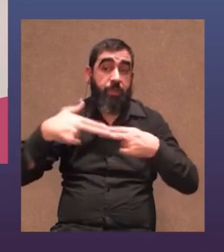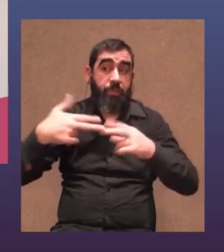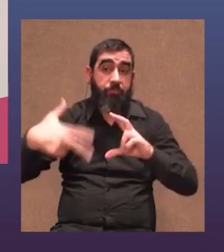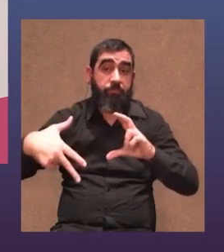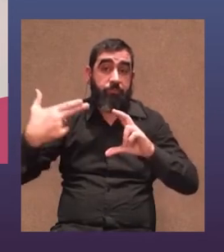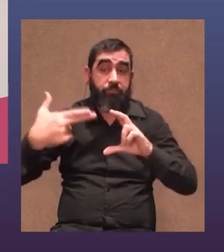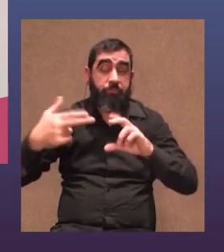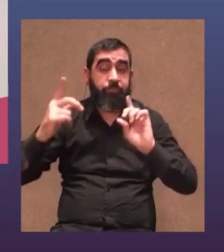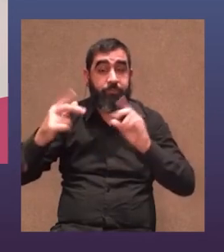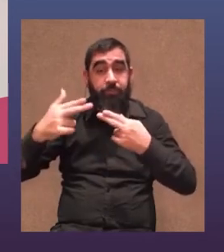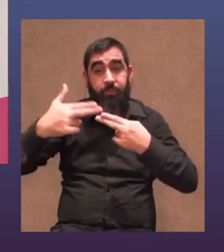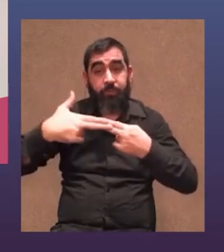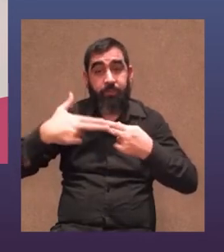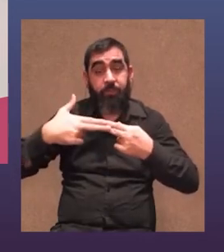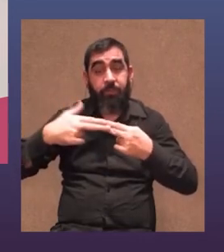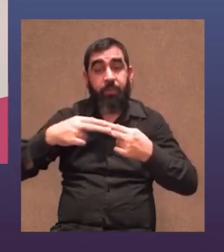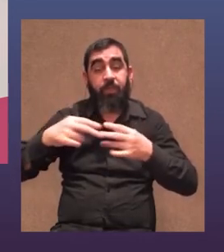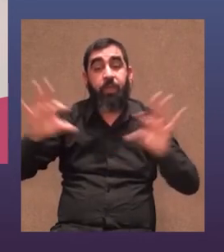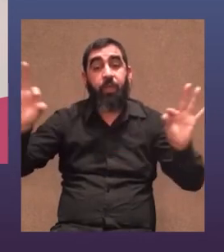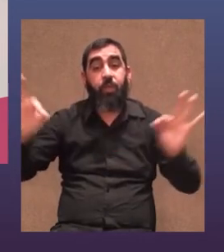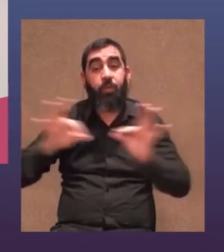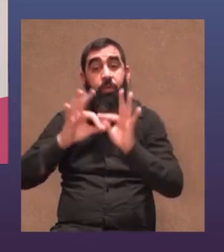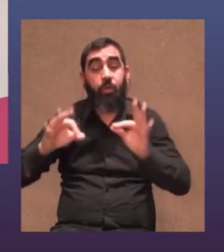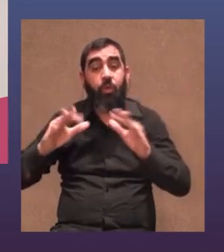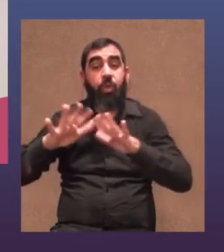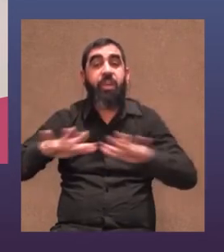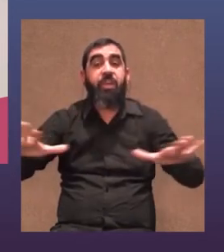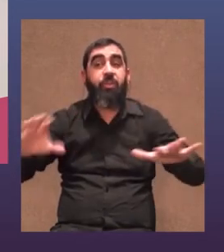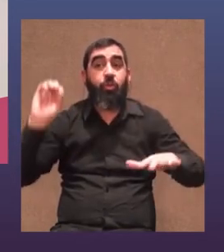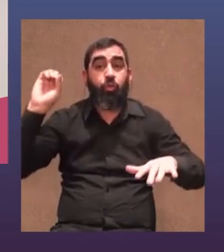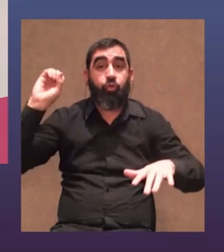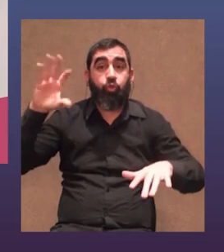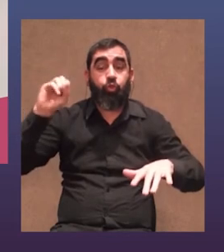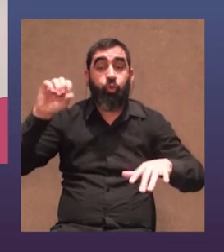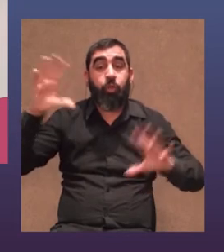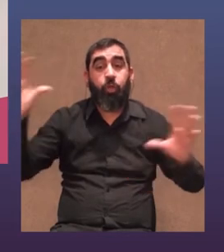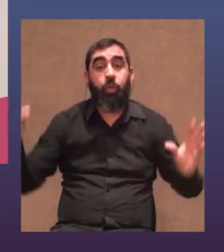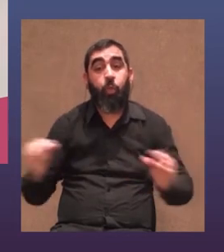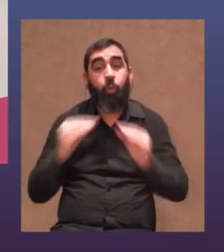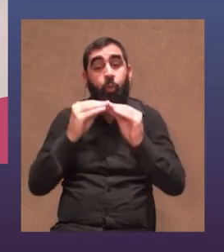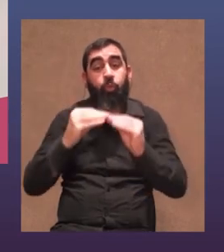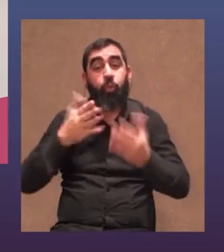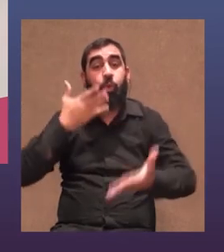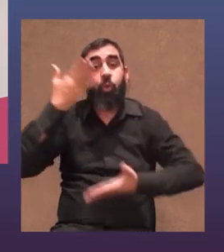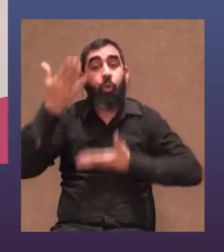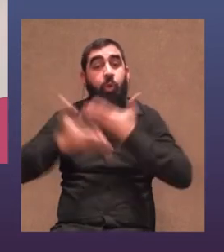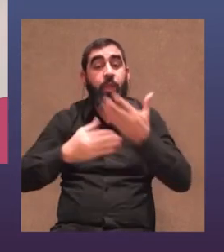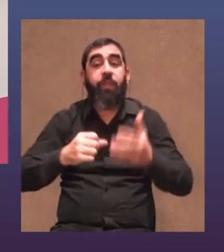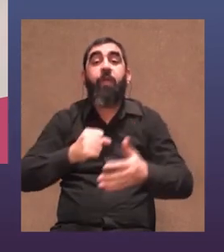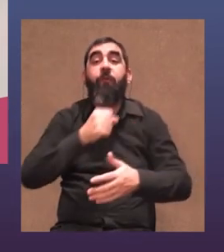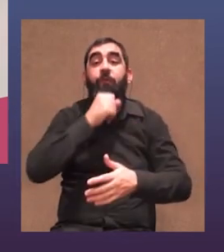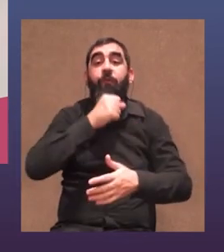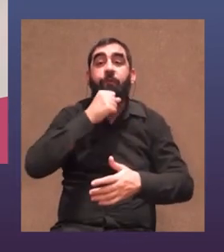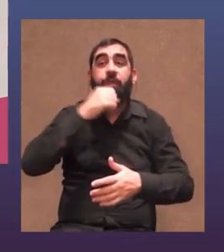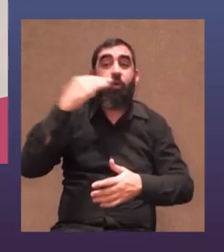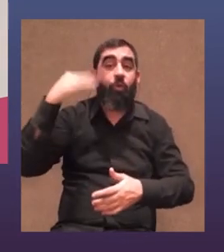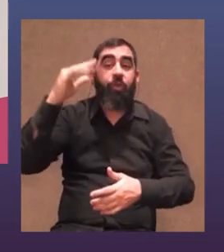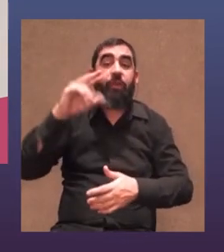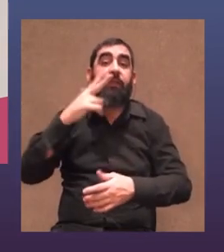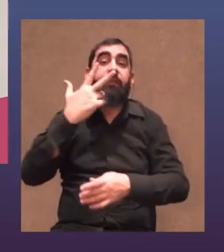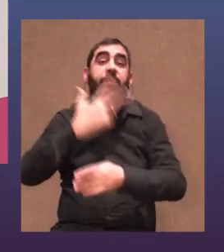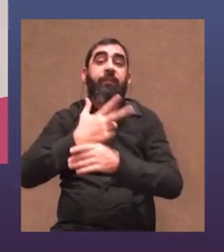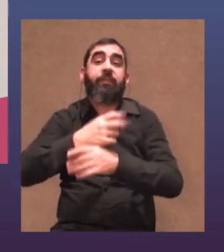encerrados en sus casas, pero el coro de niños del Sodre con coros de la tercera edad.